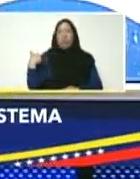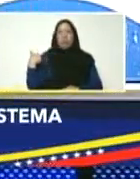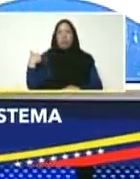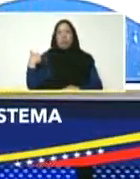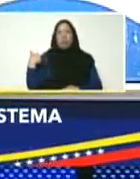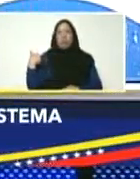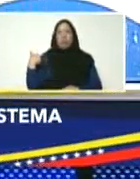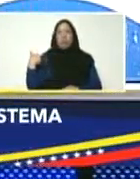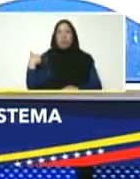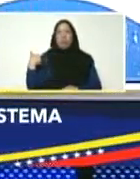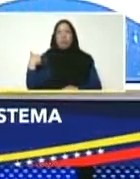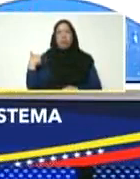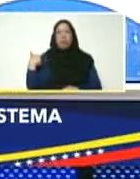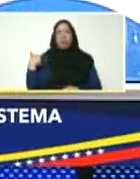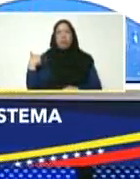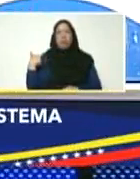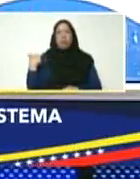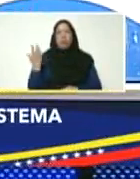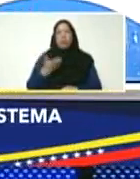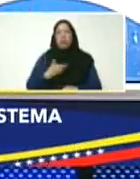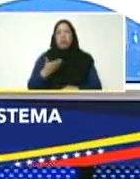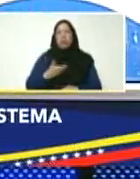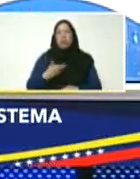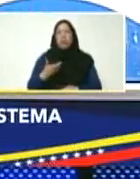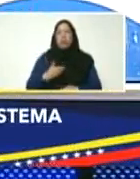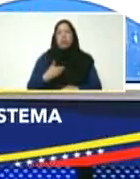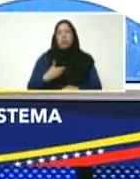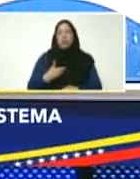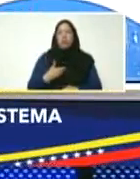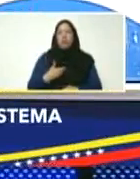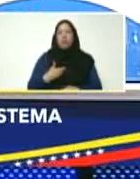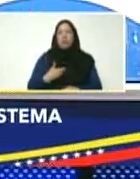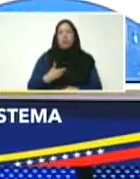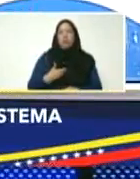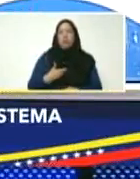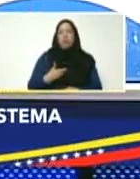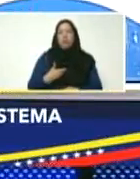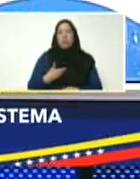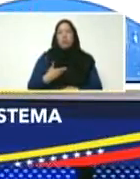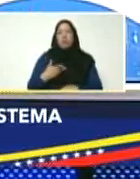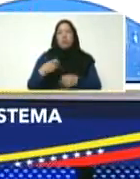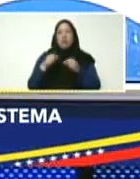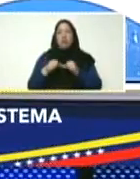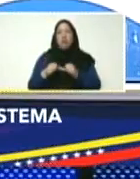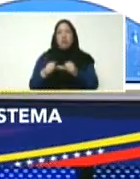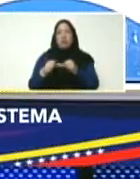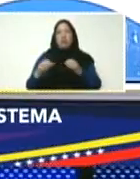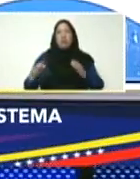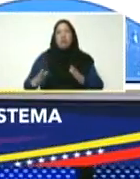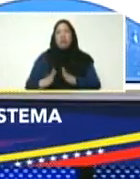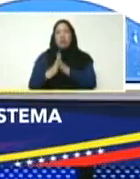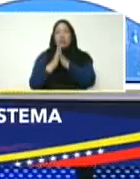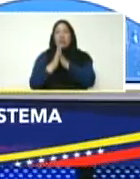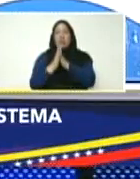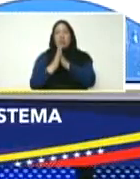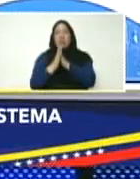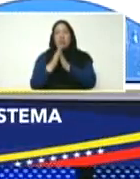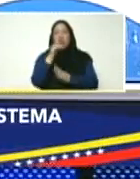que el alcalde de Santa Teresa, compañero Rainer